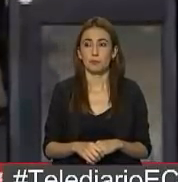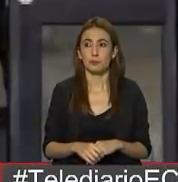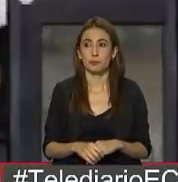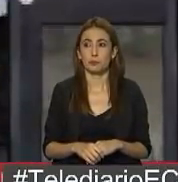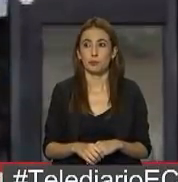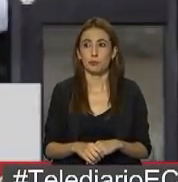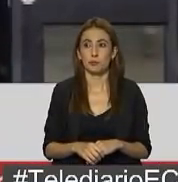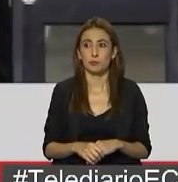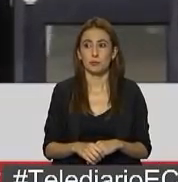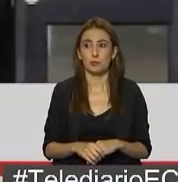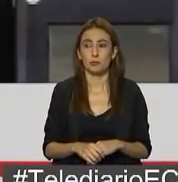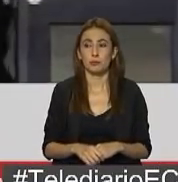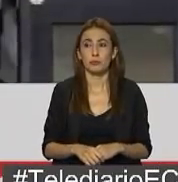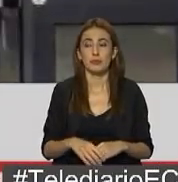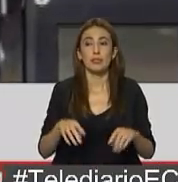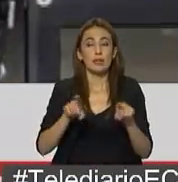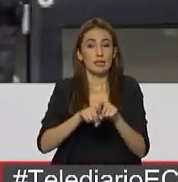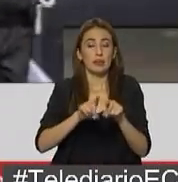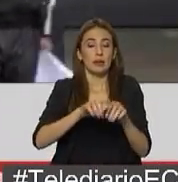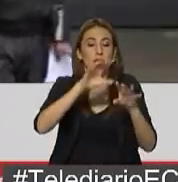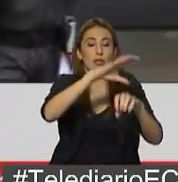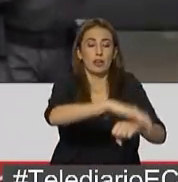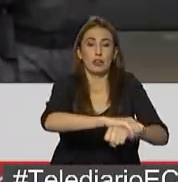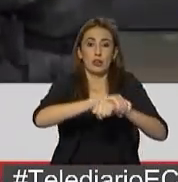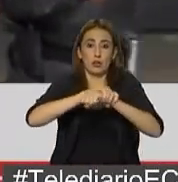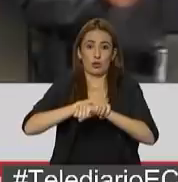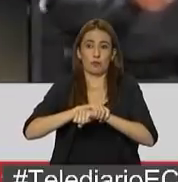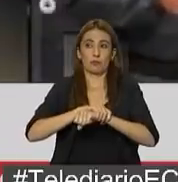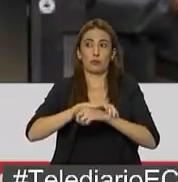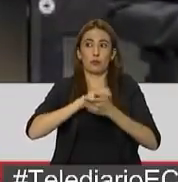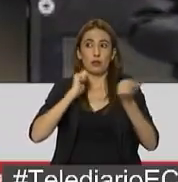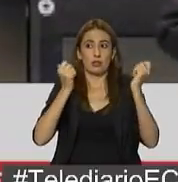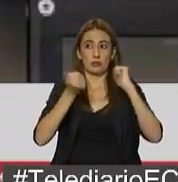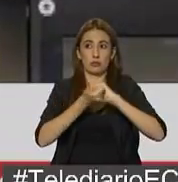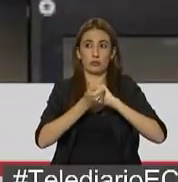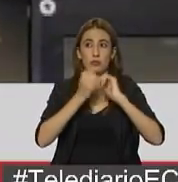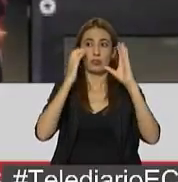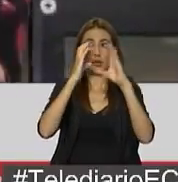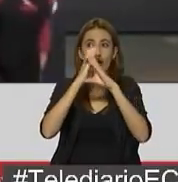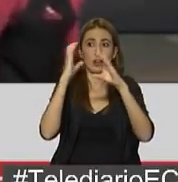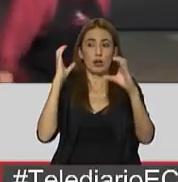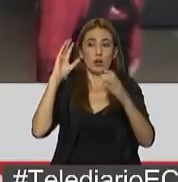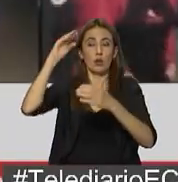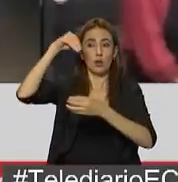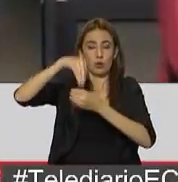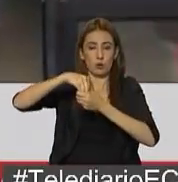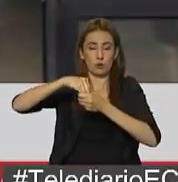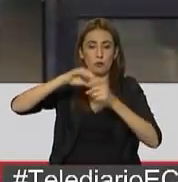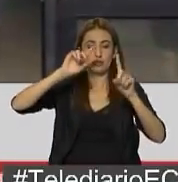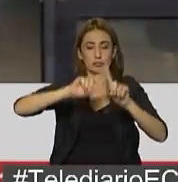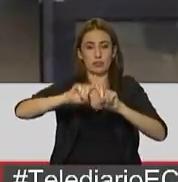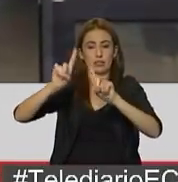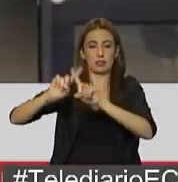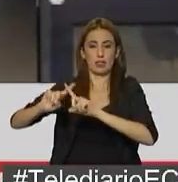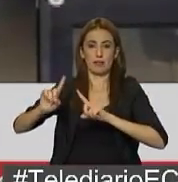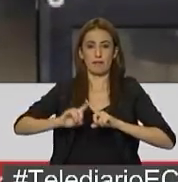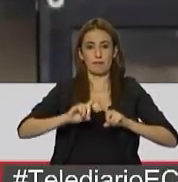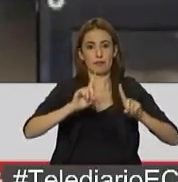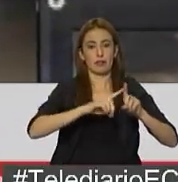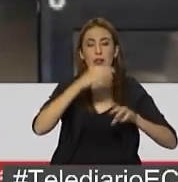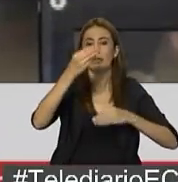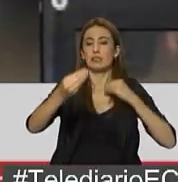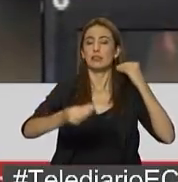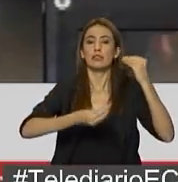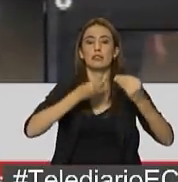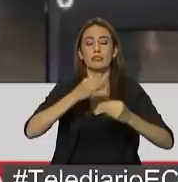Han sido capturados los ciudadanos. En este momento van a ser trasladados en el bus prácticamente a las declaraciones de la fiscalía. Ya es un tema de